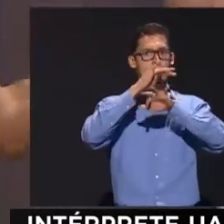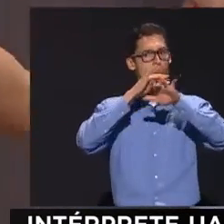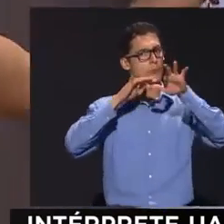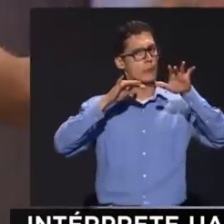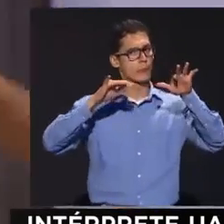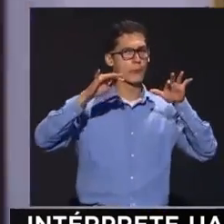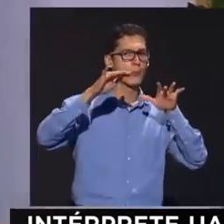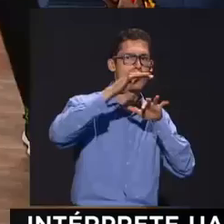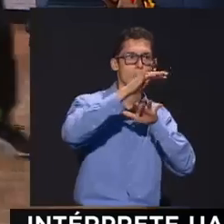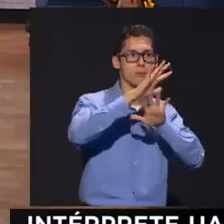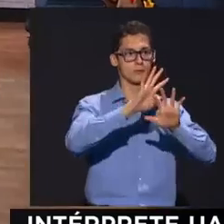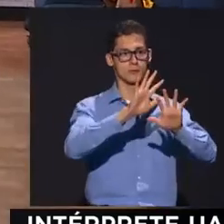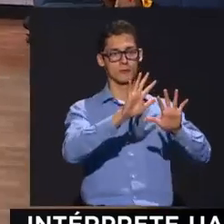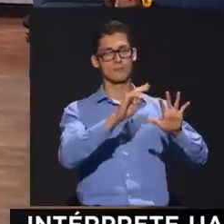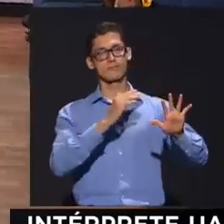sí